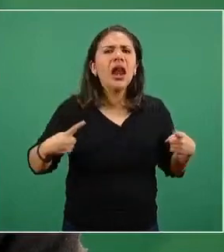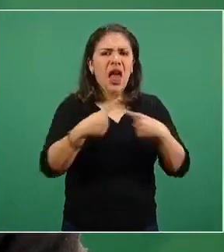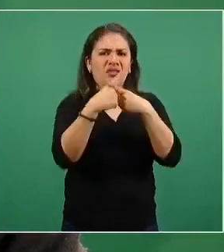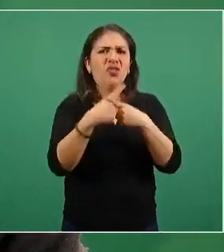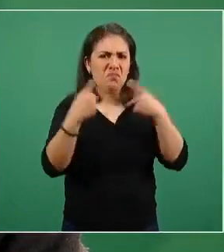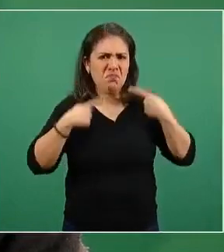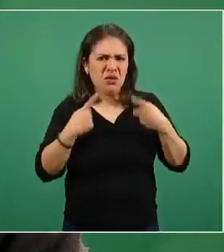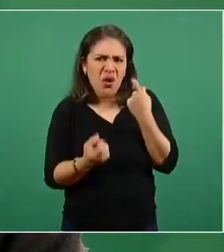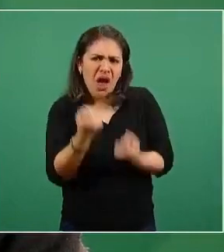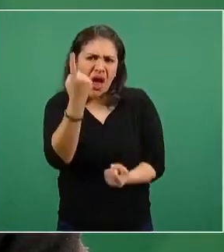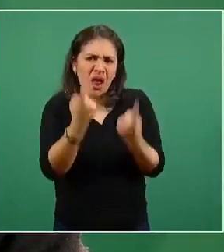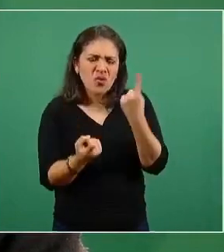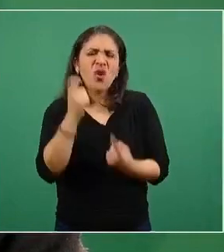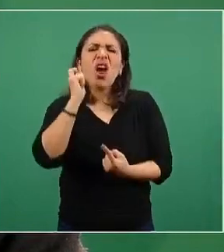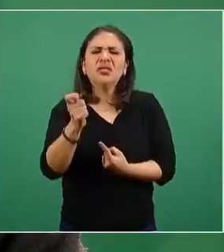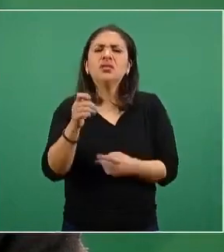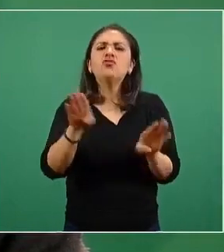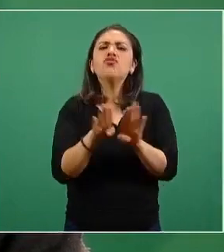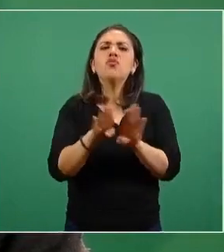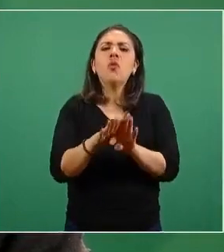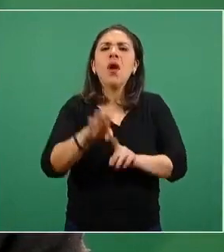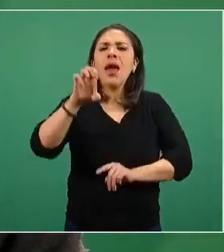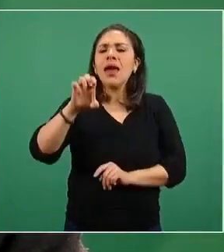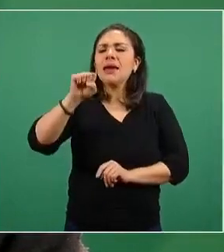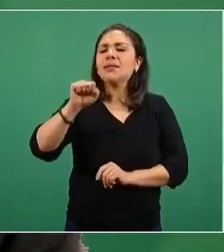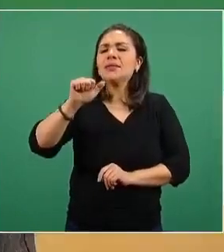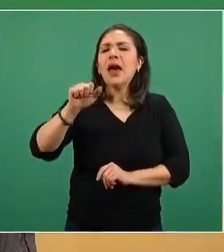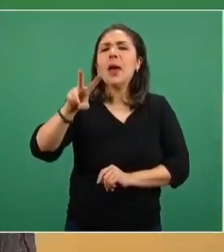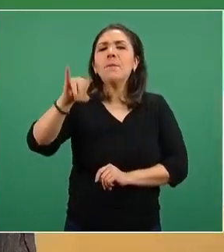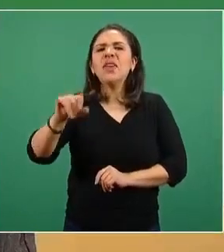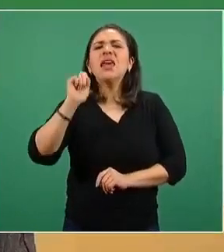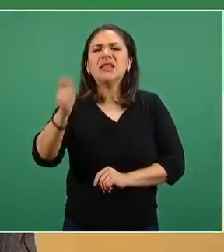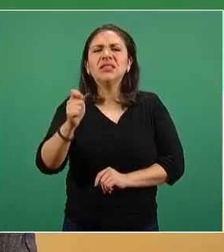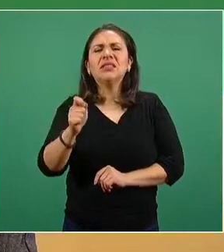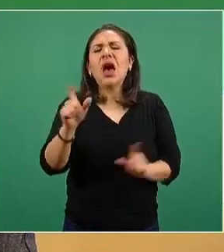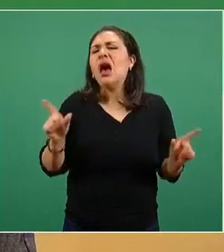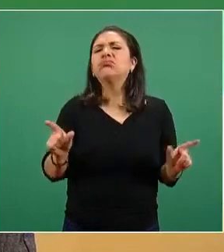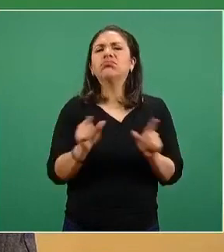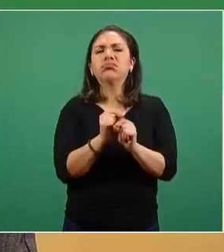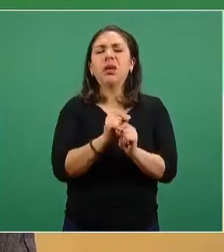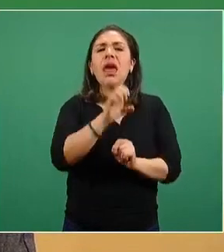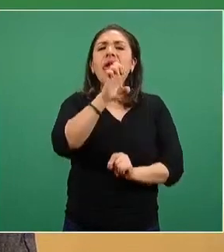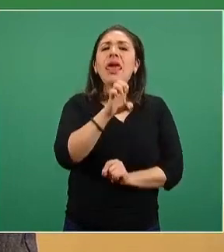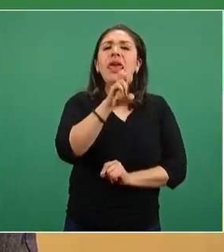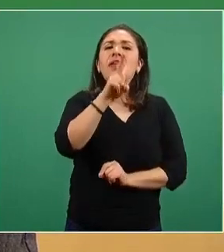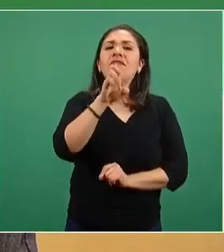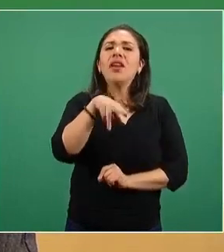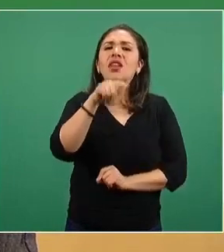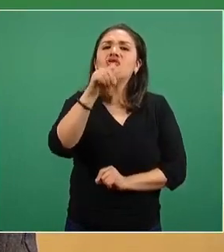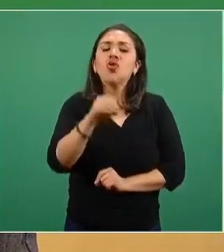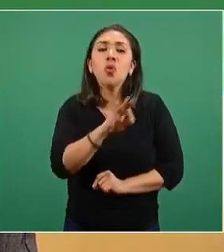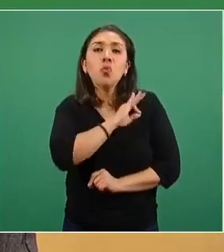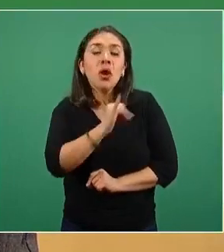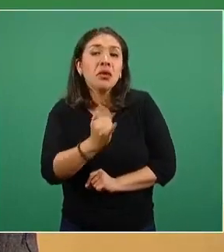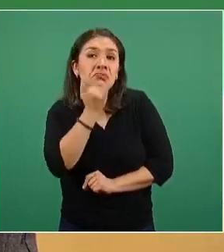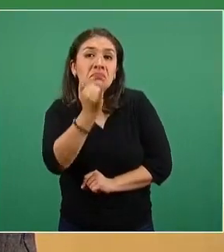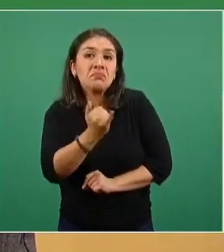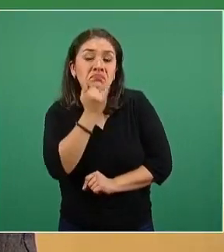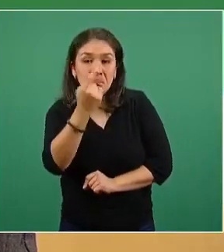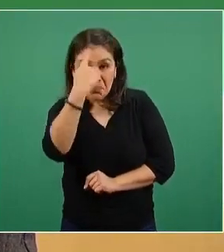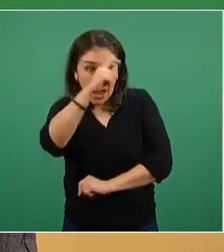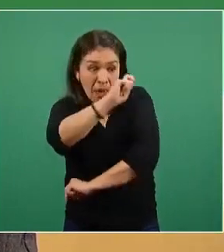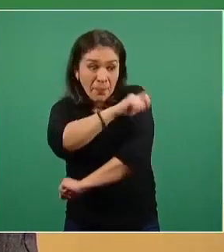reacciones, esto técnicamente le llamamos ESAVI. ESAVI son las siglas de evento supuestamente atribuible a